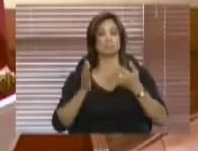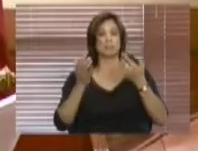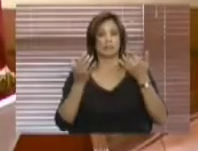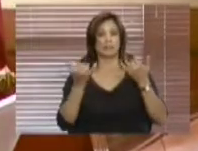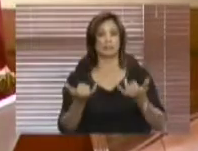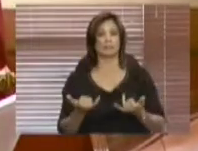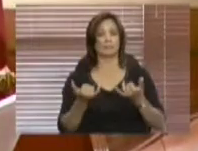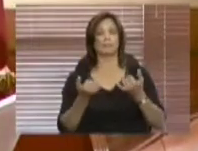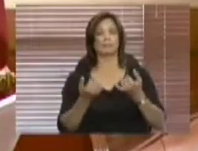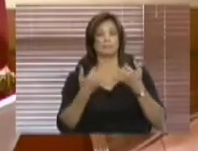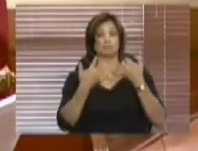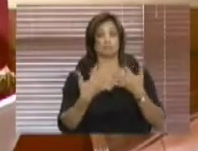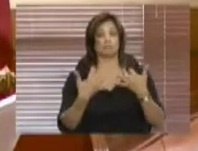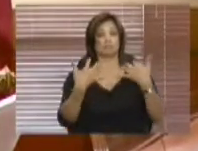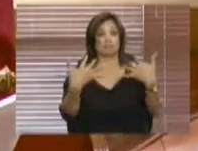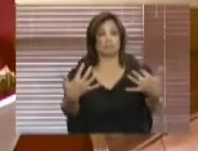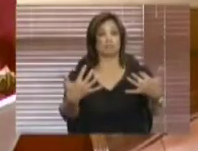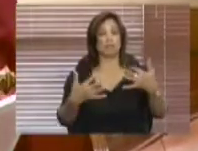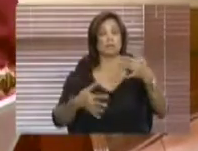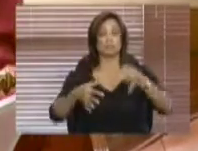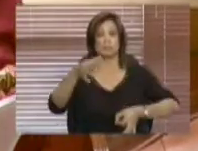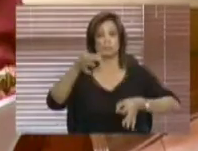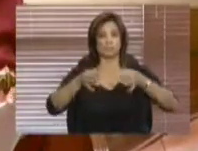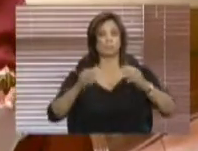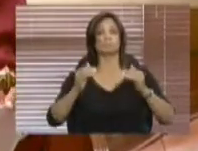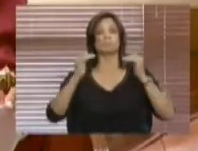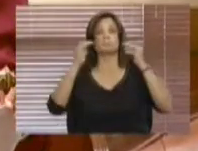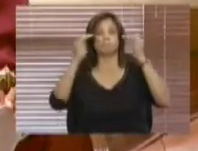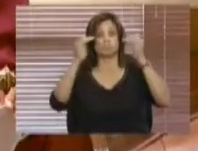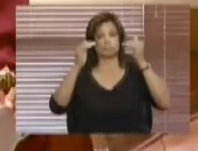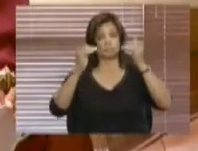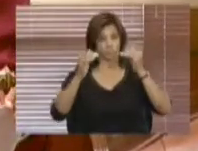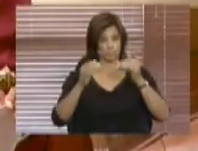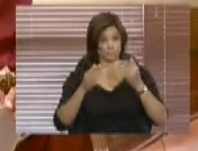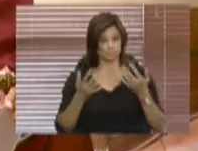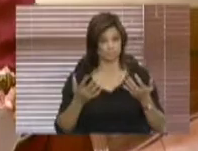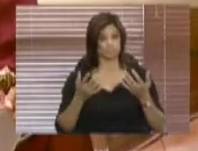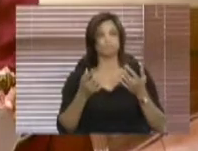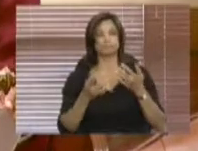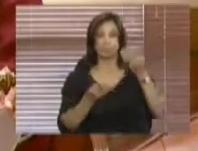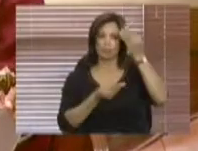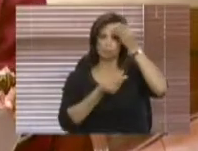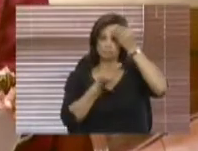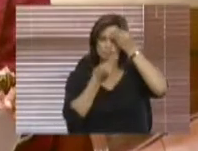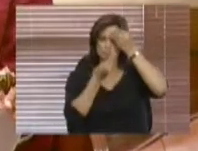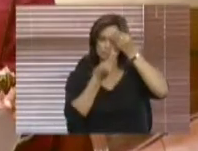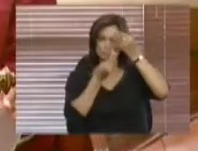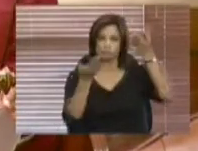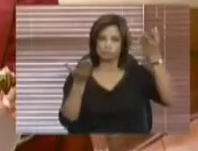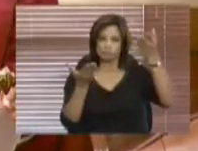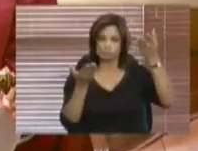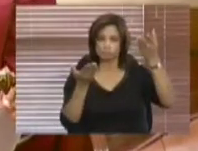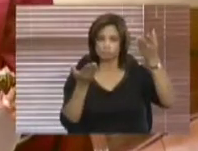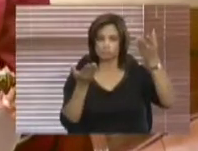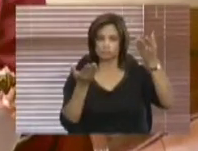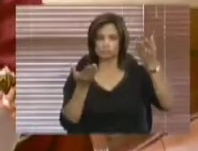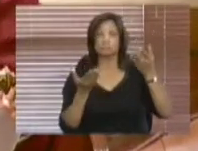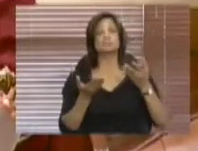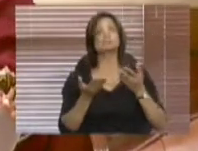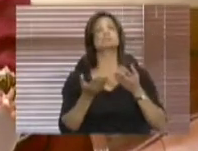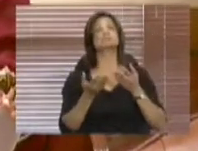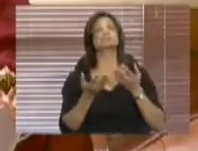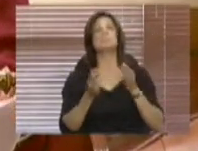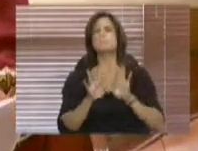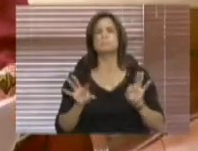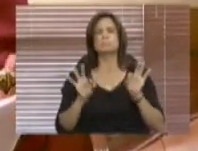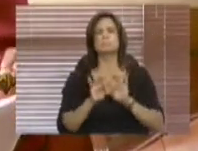esta sala augusta de la Suprema Corte de Justicia a rendir cuentas,